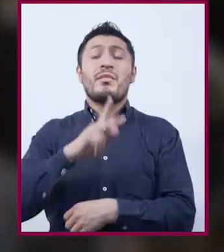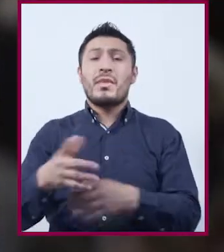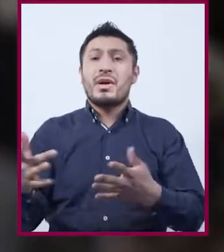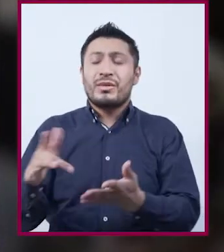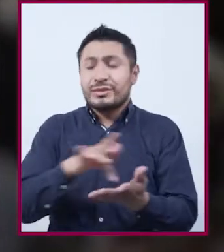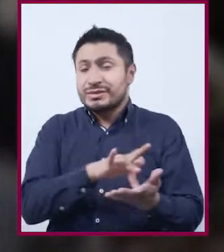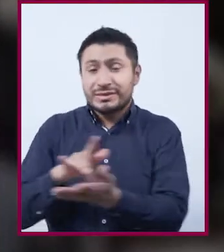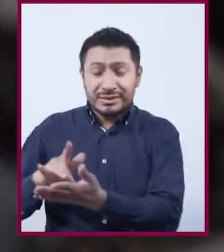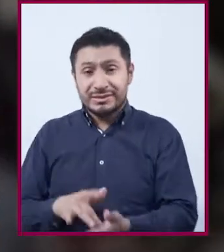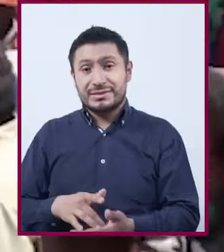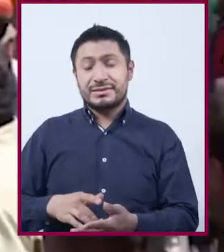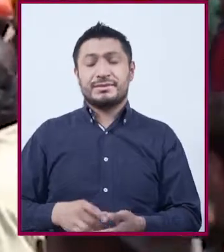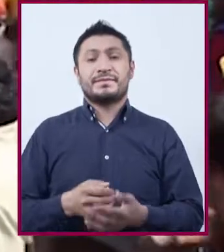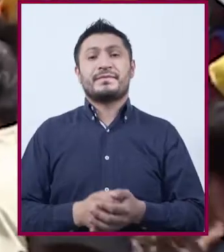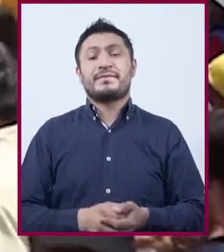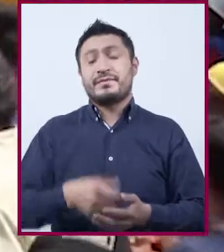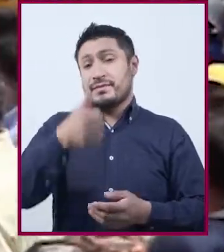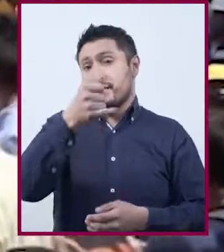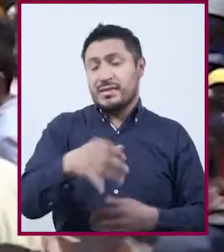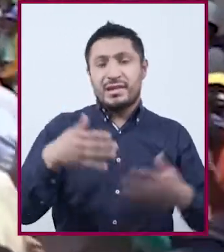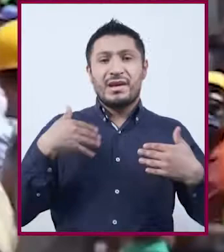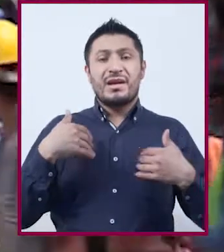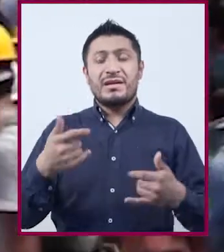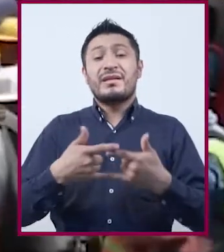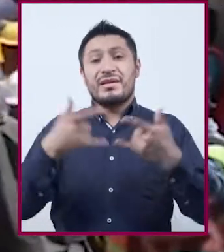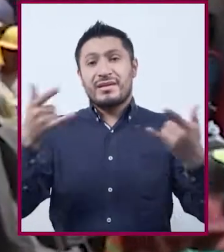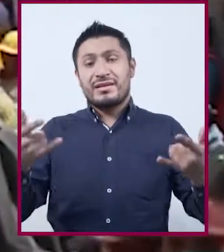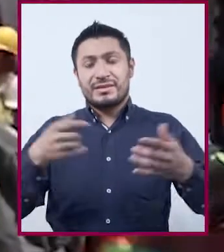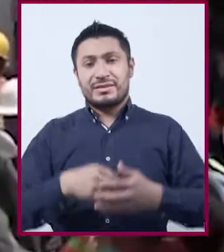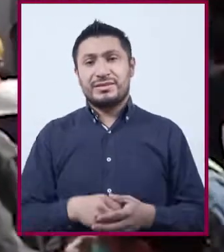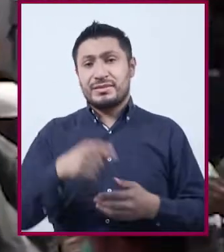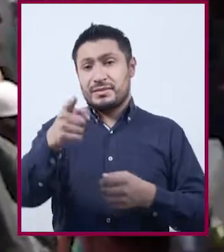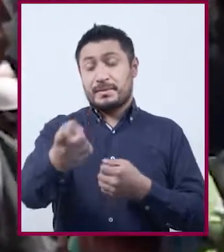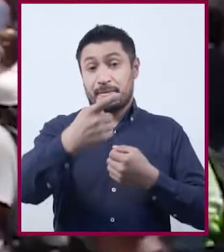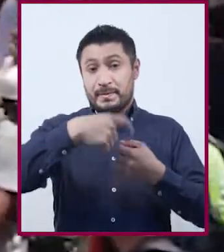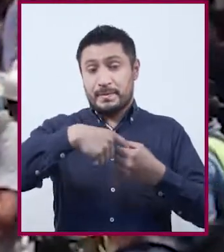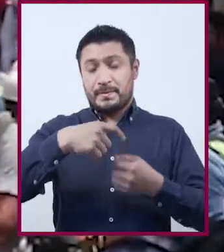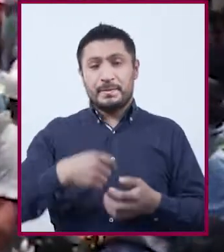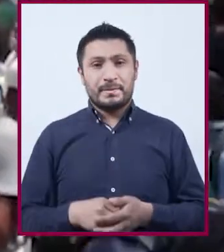hacer conciencia histórica, porque el pasado no ha pasado. ¡Conéctate!